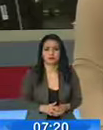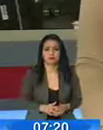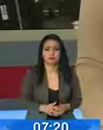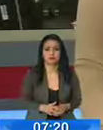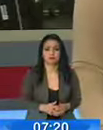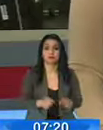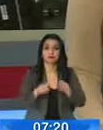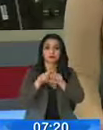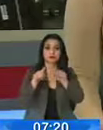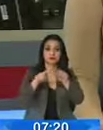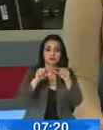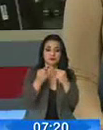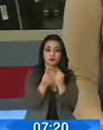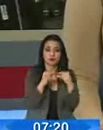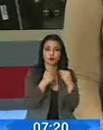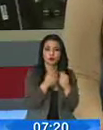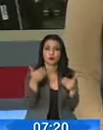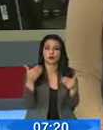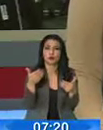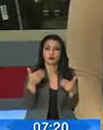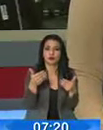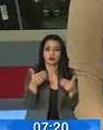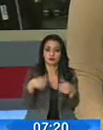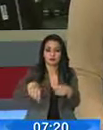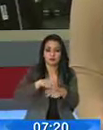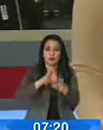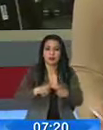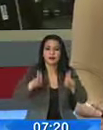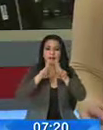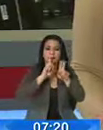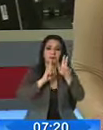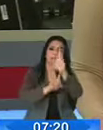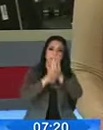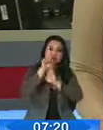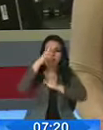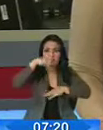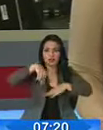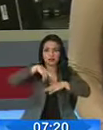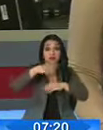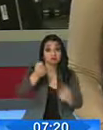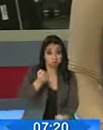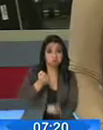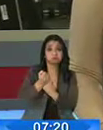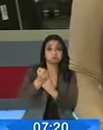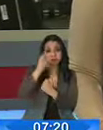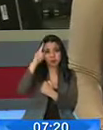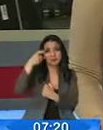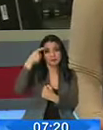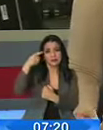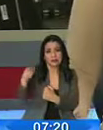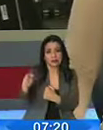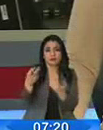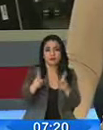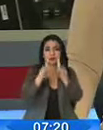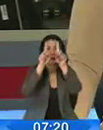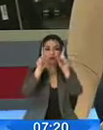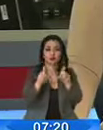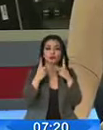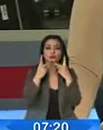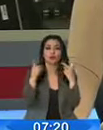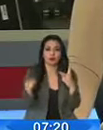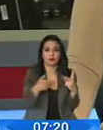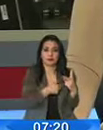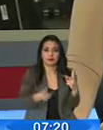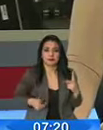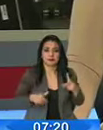Varias organizaciones que conforman el Frente de Unidad para el Desarrollo Nacional mostraron su apoyo al gobierno nacional y a la consulta popular del primer